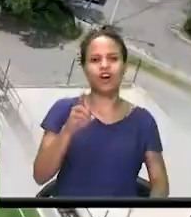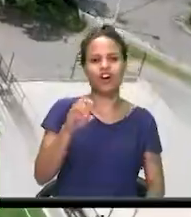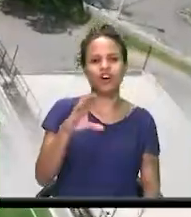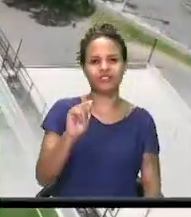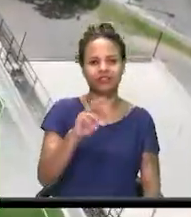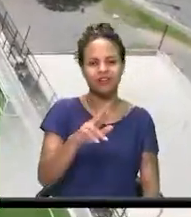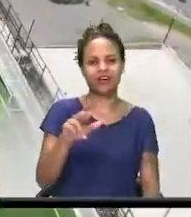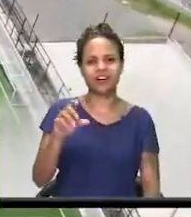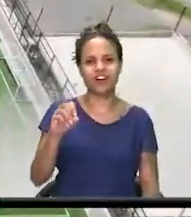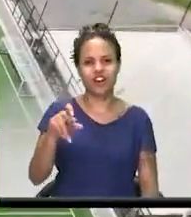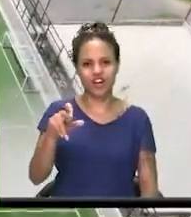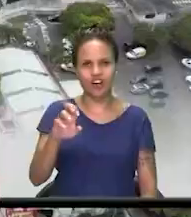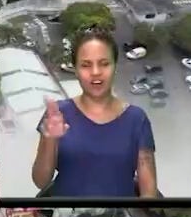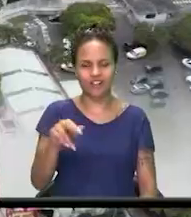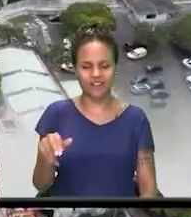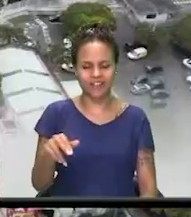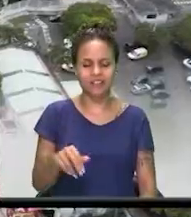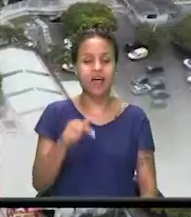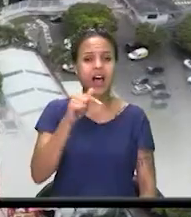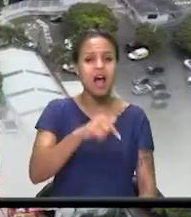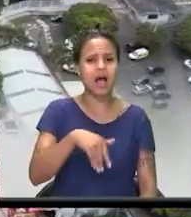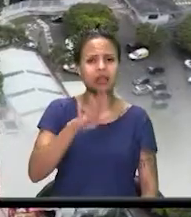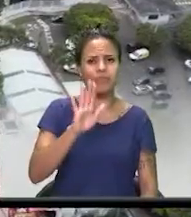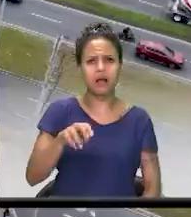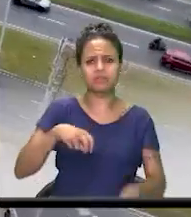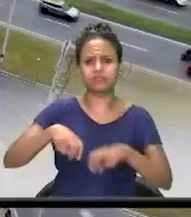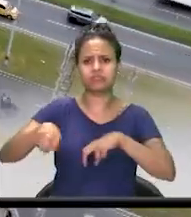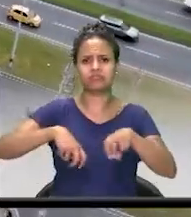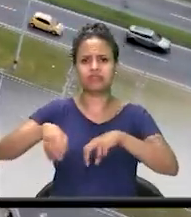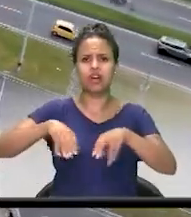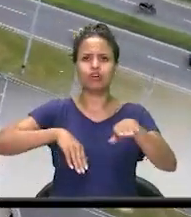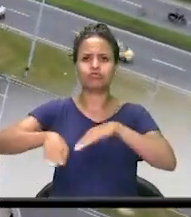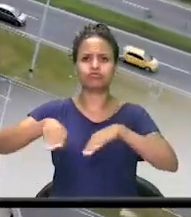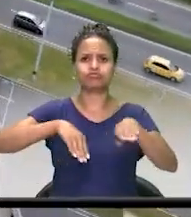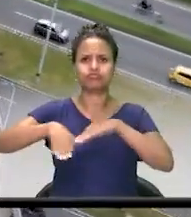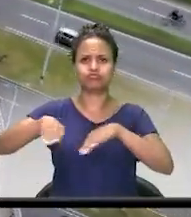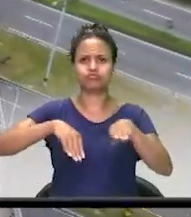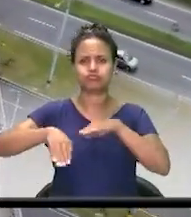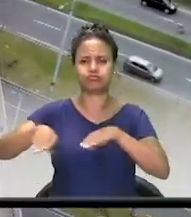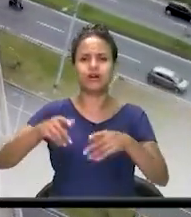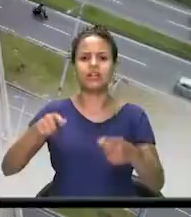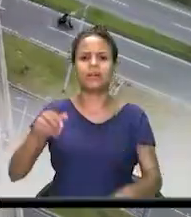Escobar, además de los intercambios viales de Indoamérica y la Ayurá.